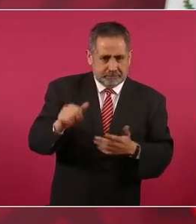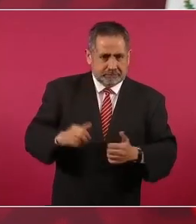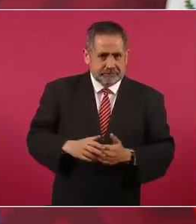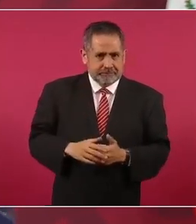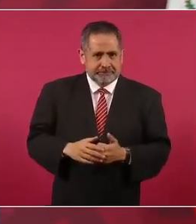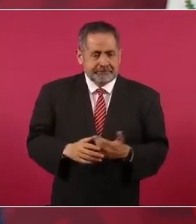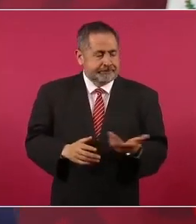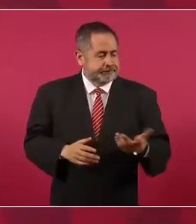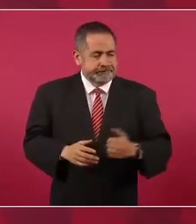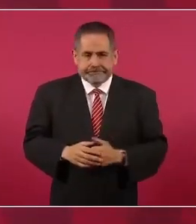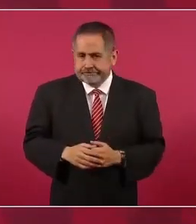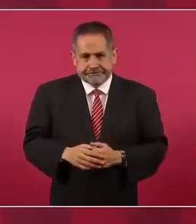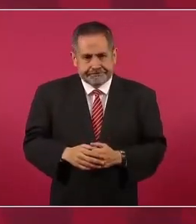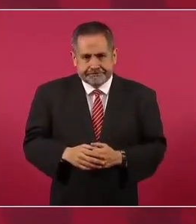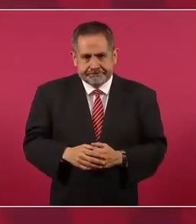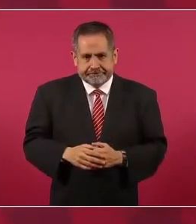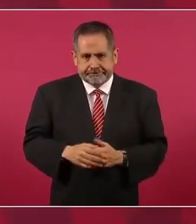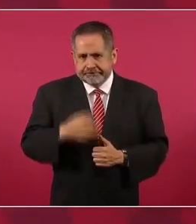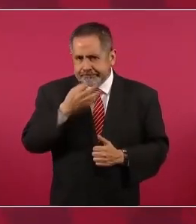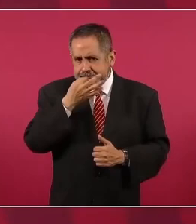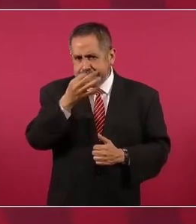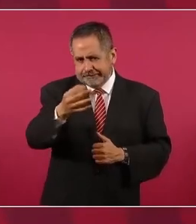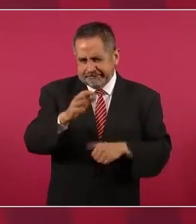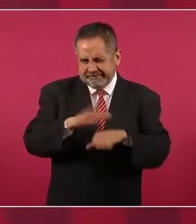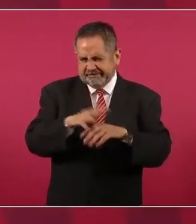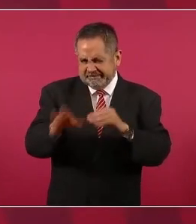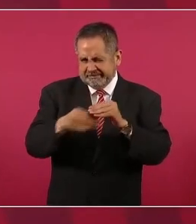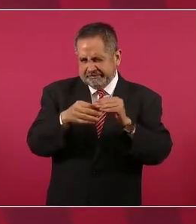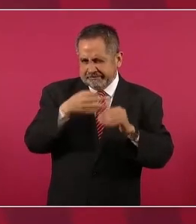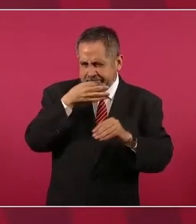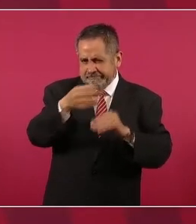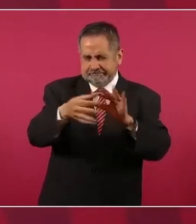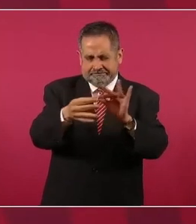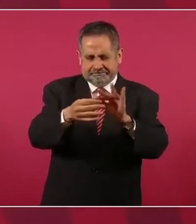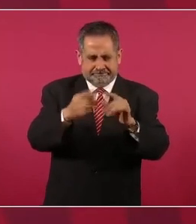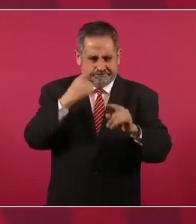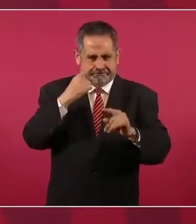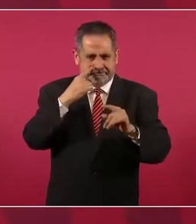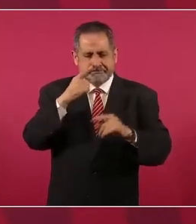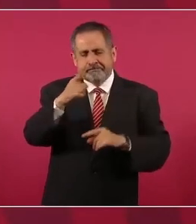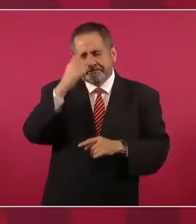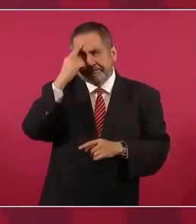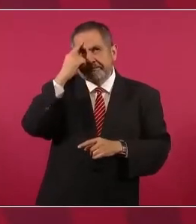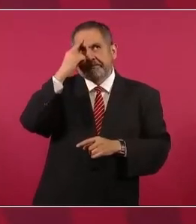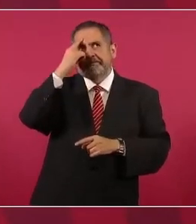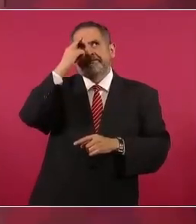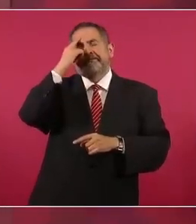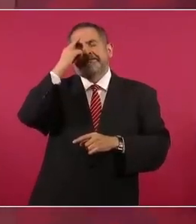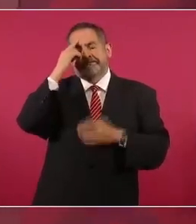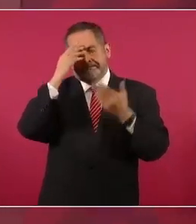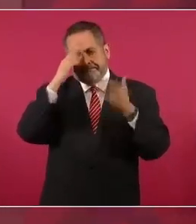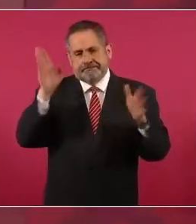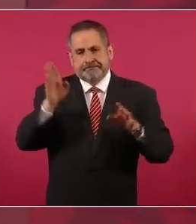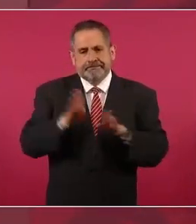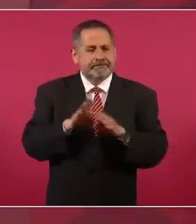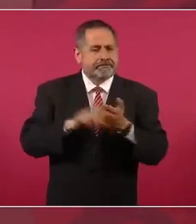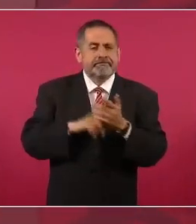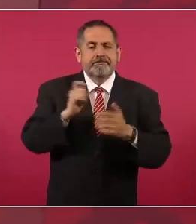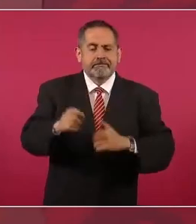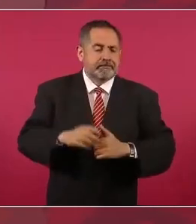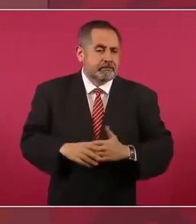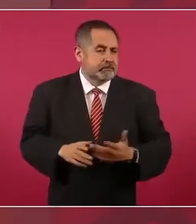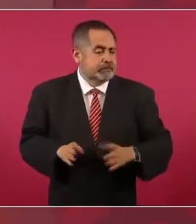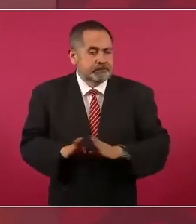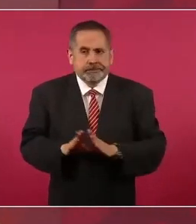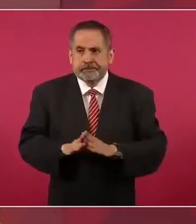Pero les voy a dar un dato adicional, nada más para que vean la capacidad